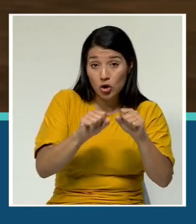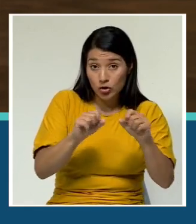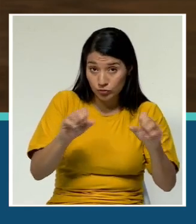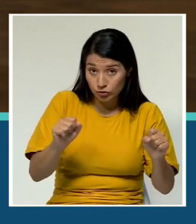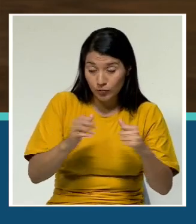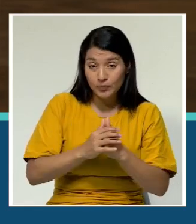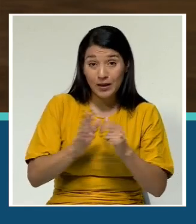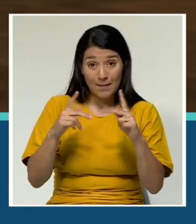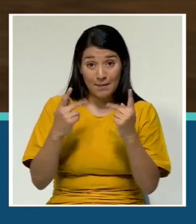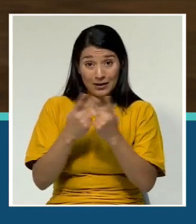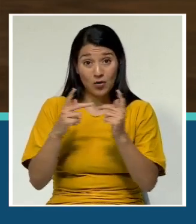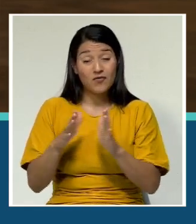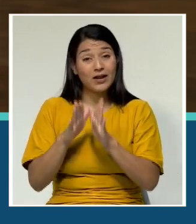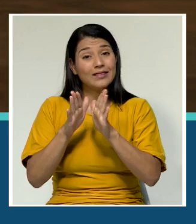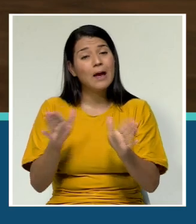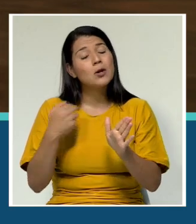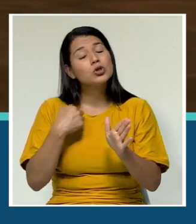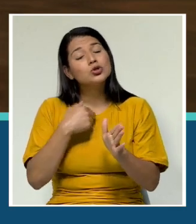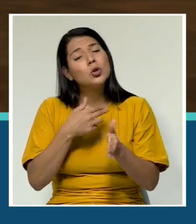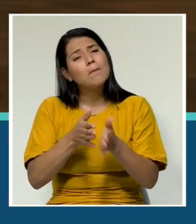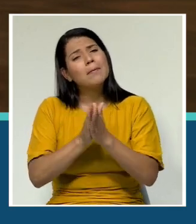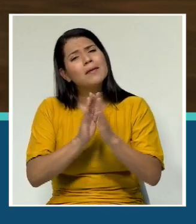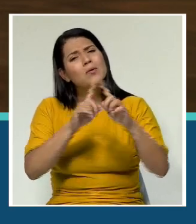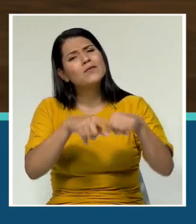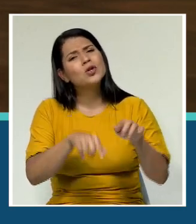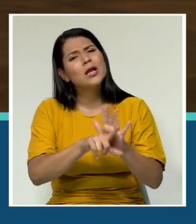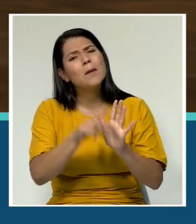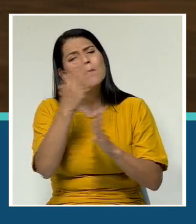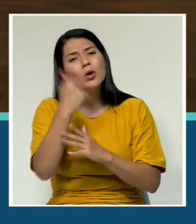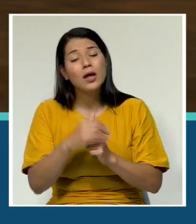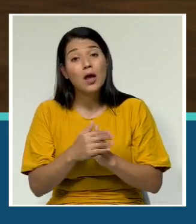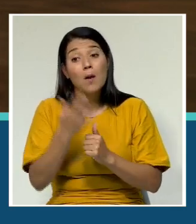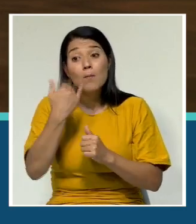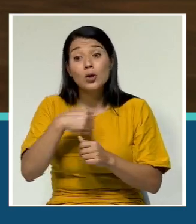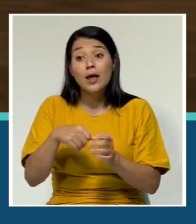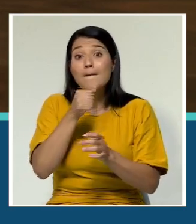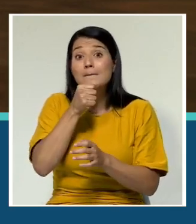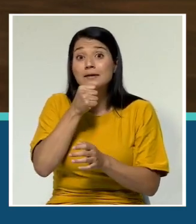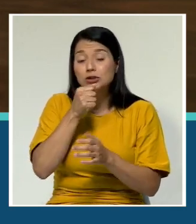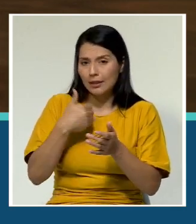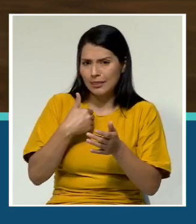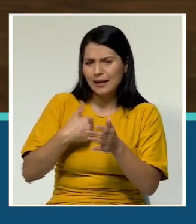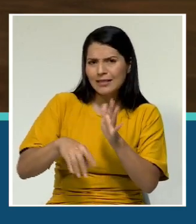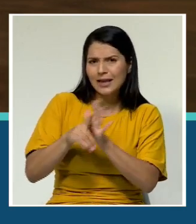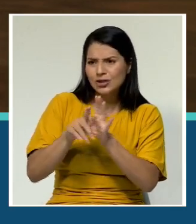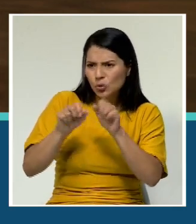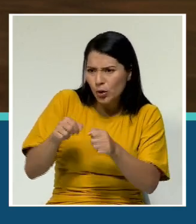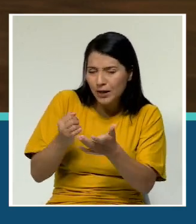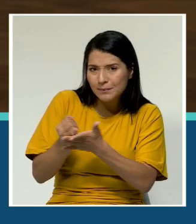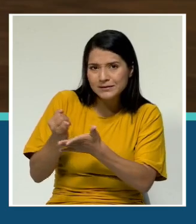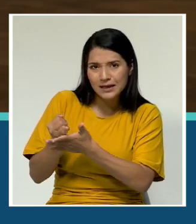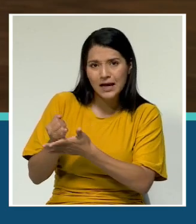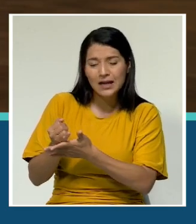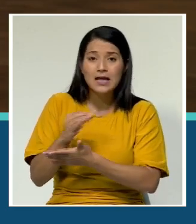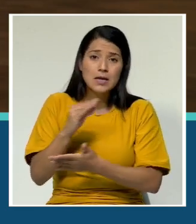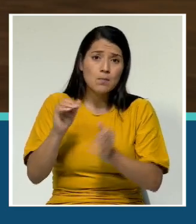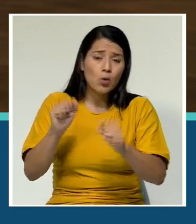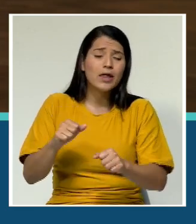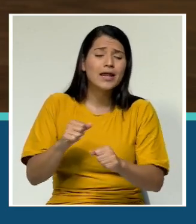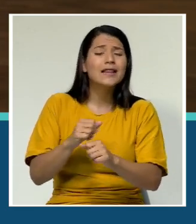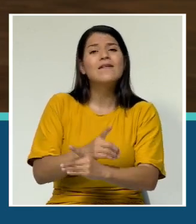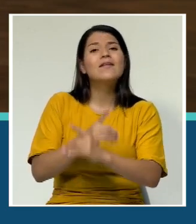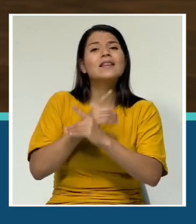acceso a información por parte de la prensa, fundamental, por ejemplo, para revelar casos de corrupción. Desde el Frente Amplio hacemos esa solicitud fundamentándonos en